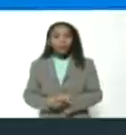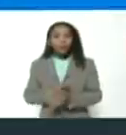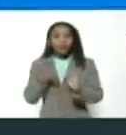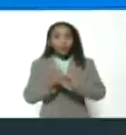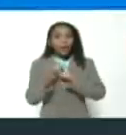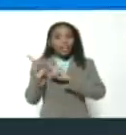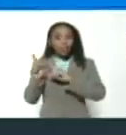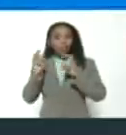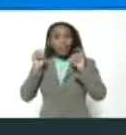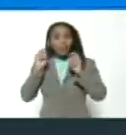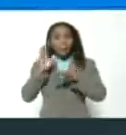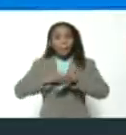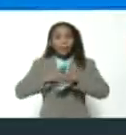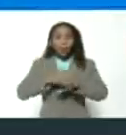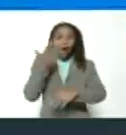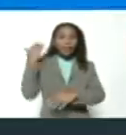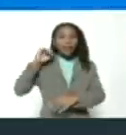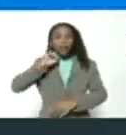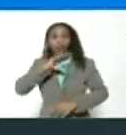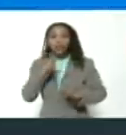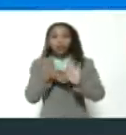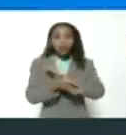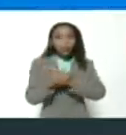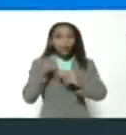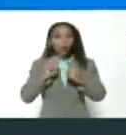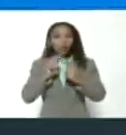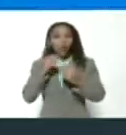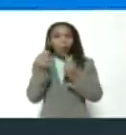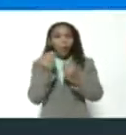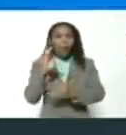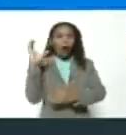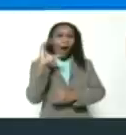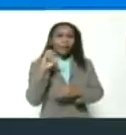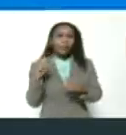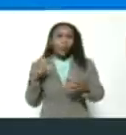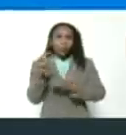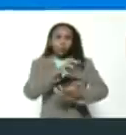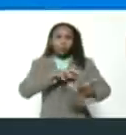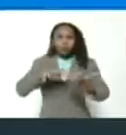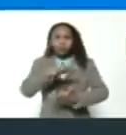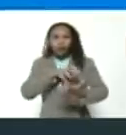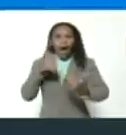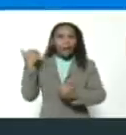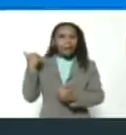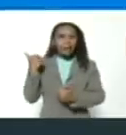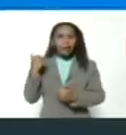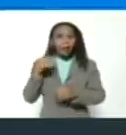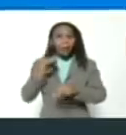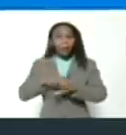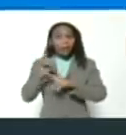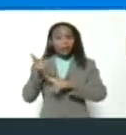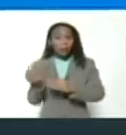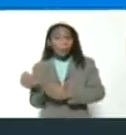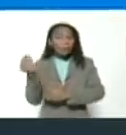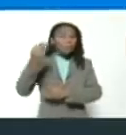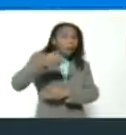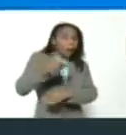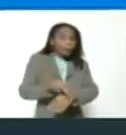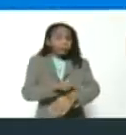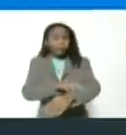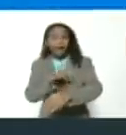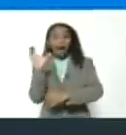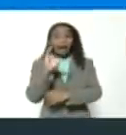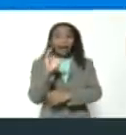aquellos acontecimientos históricos conocidos como el Caracazo, pero que fueron más que el Caracazo, fueron